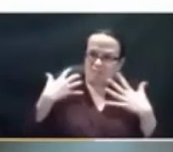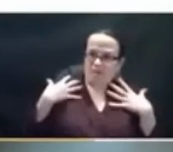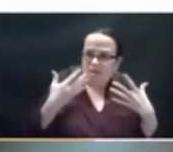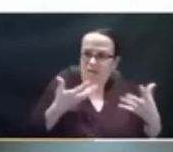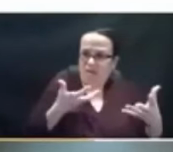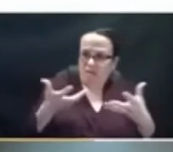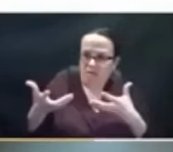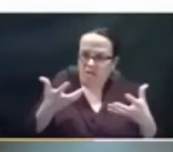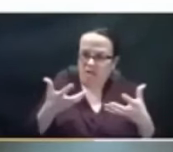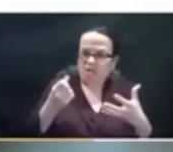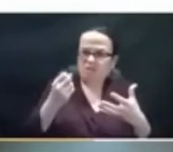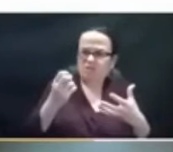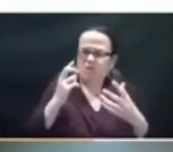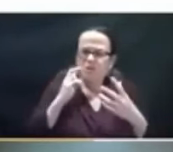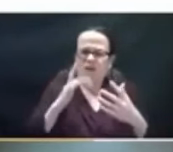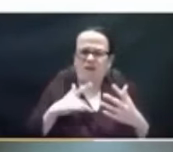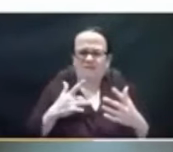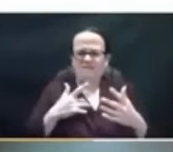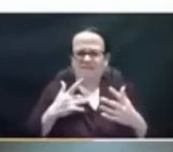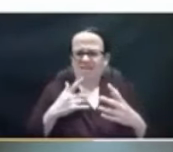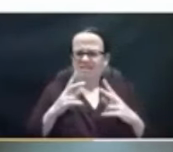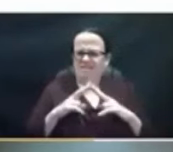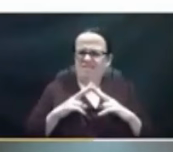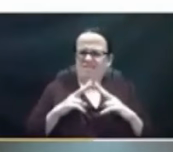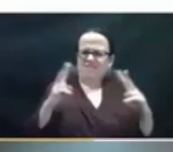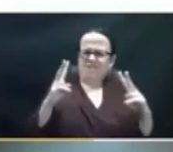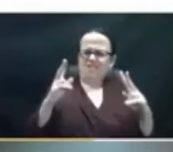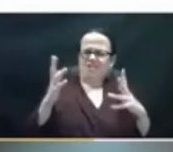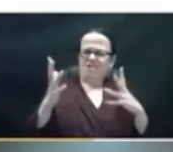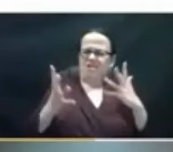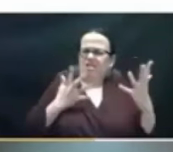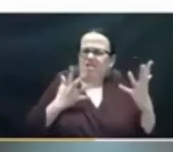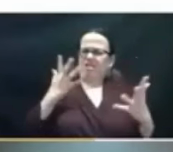ayude. Así que